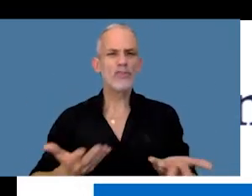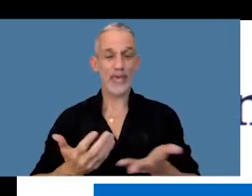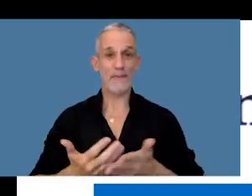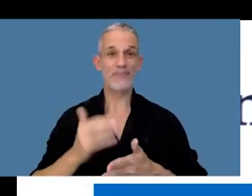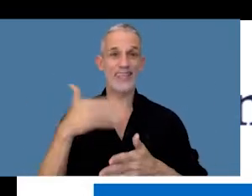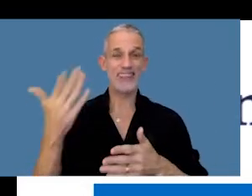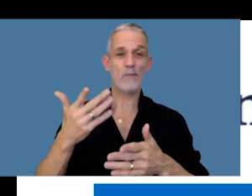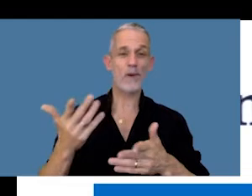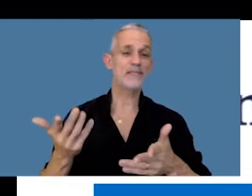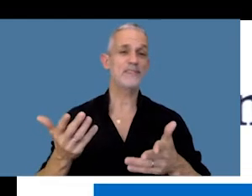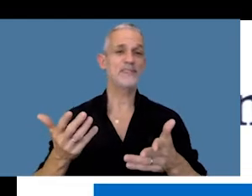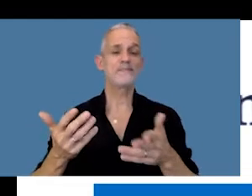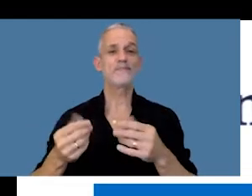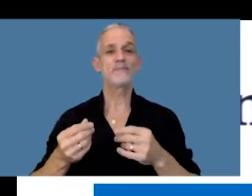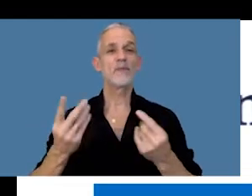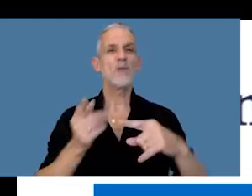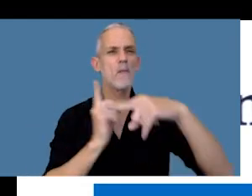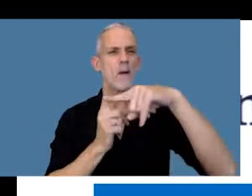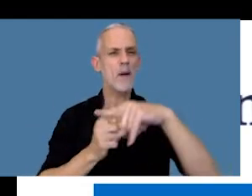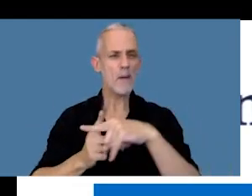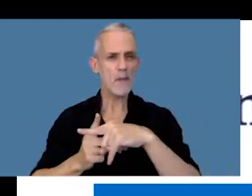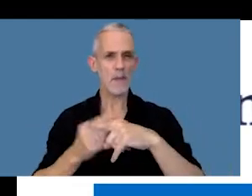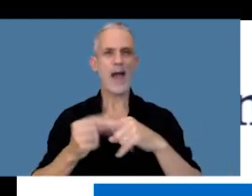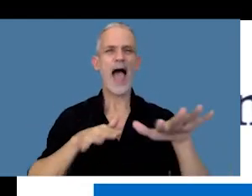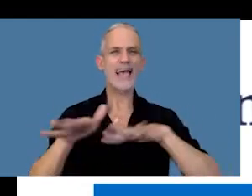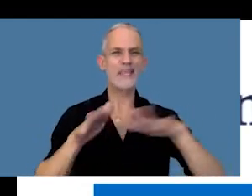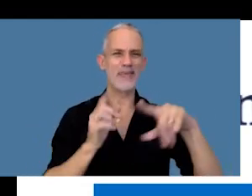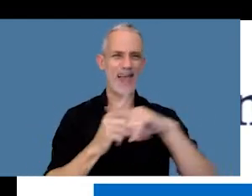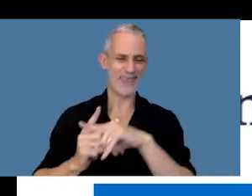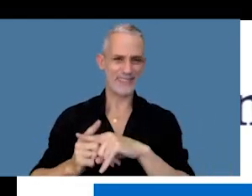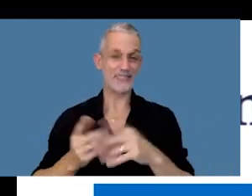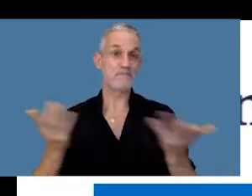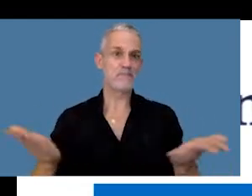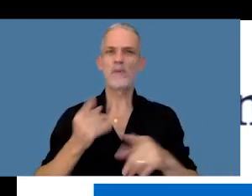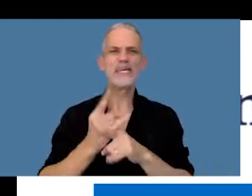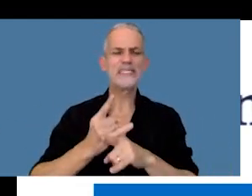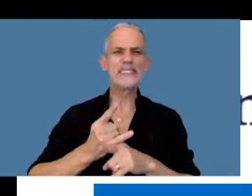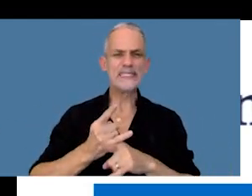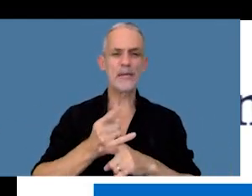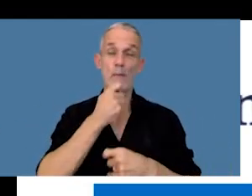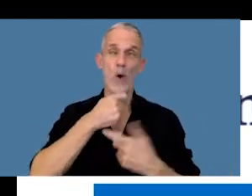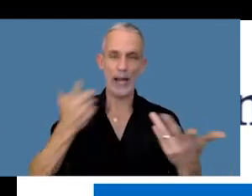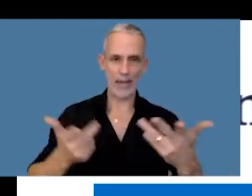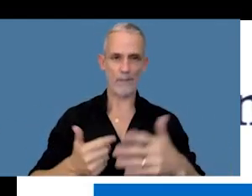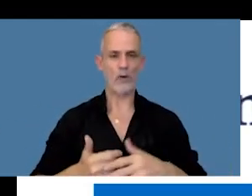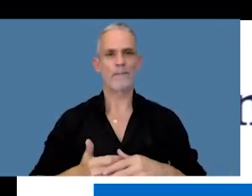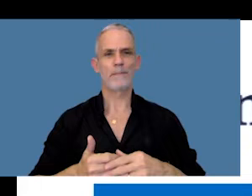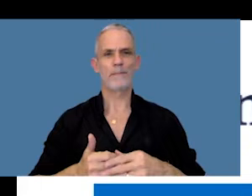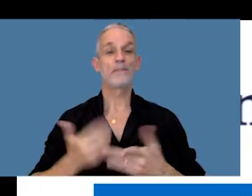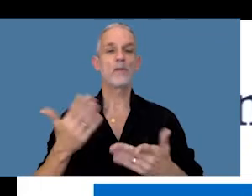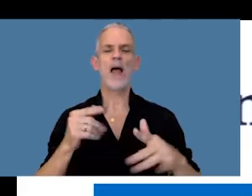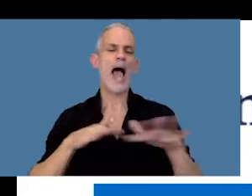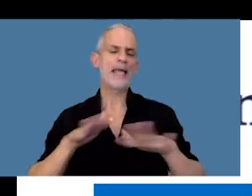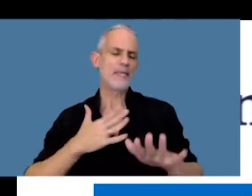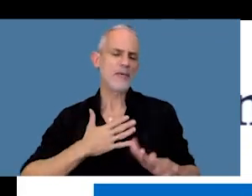luego, digamos, sumamos las actividades. Pero siempre, digamos, por ejemplo, una